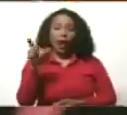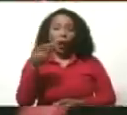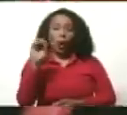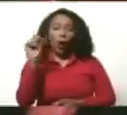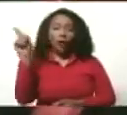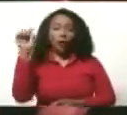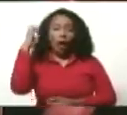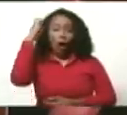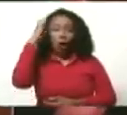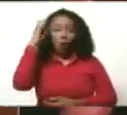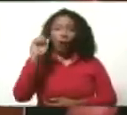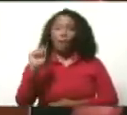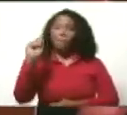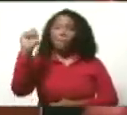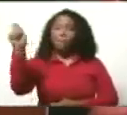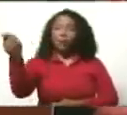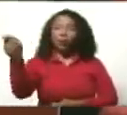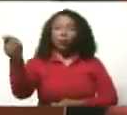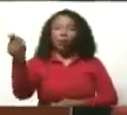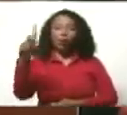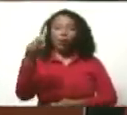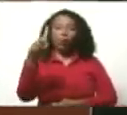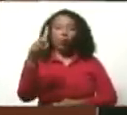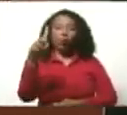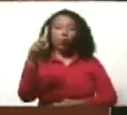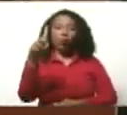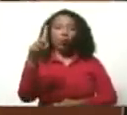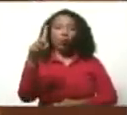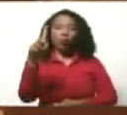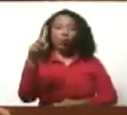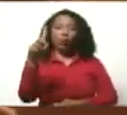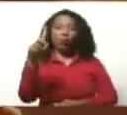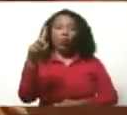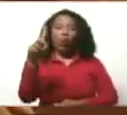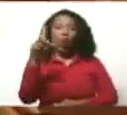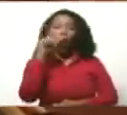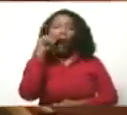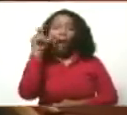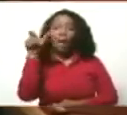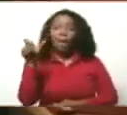en Europa a un mesonero.